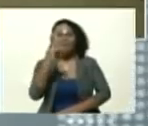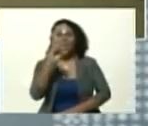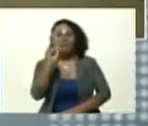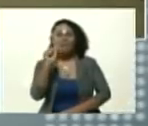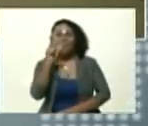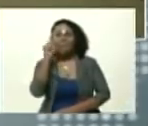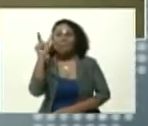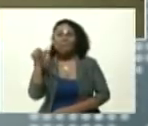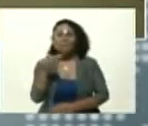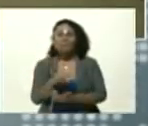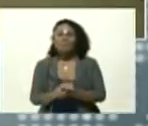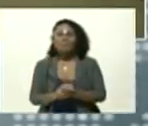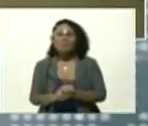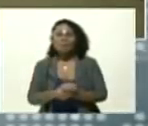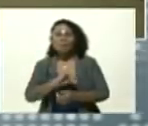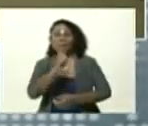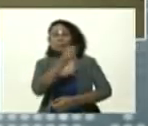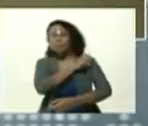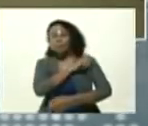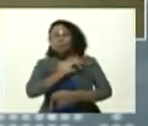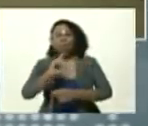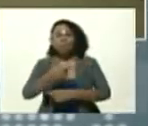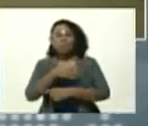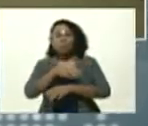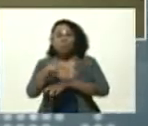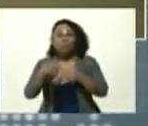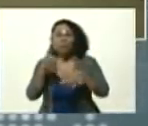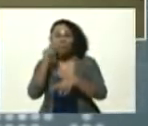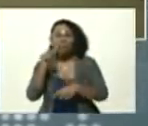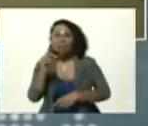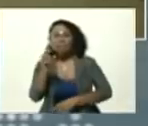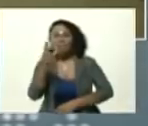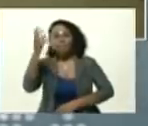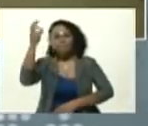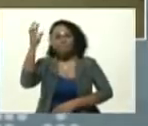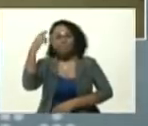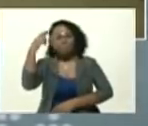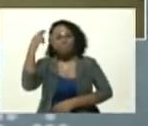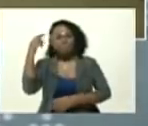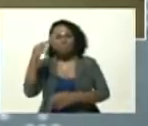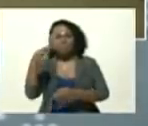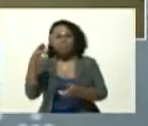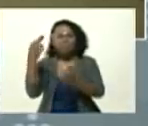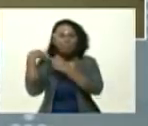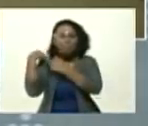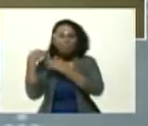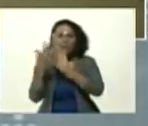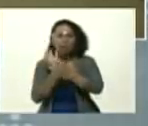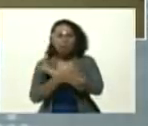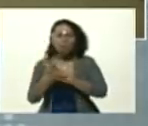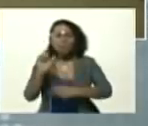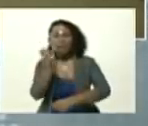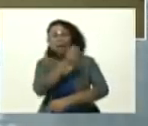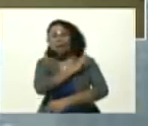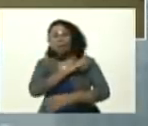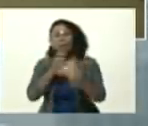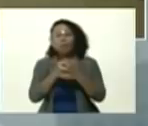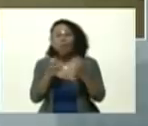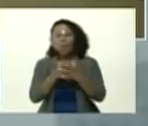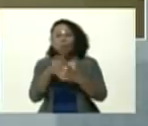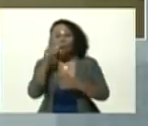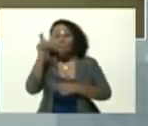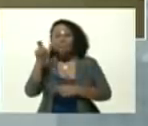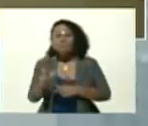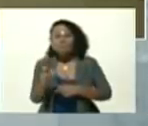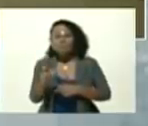Occidente, el general de división Manuel Castillo, comandante de la SODI del Zulia, el general de brigada Erasmo